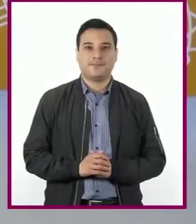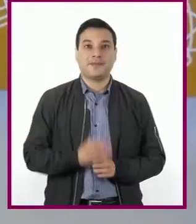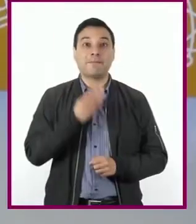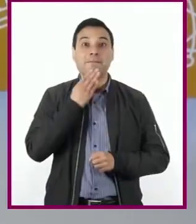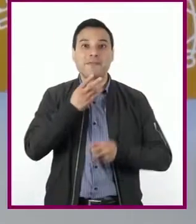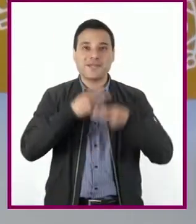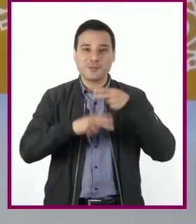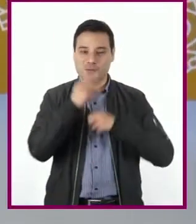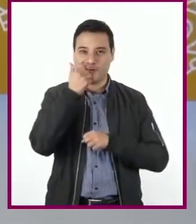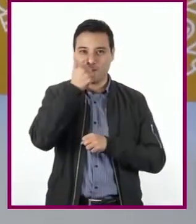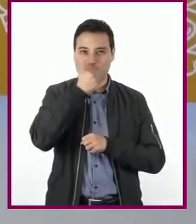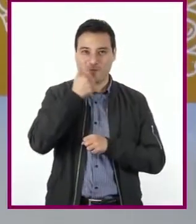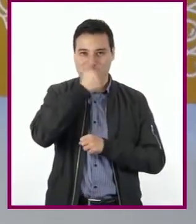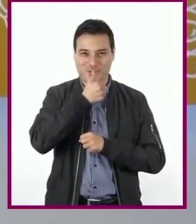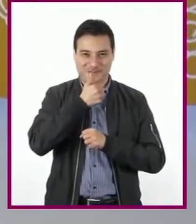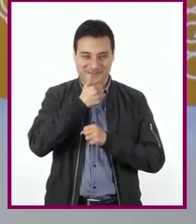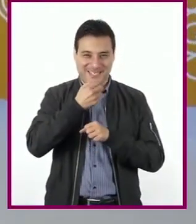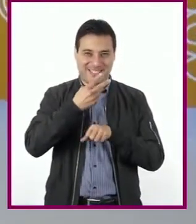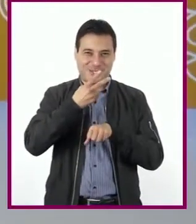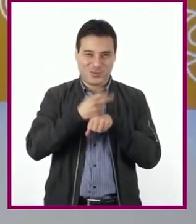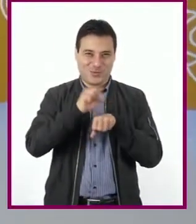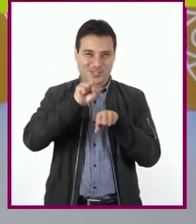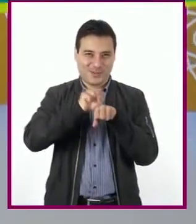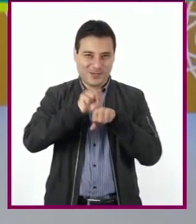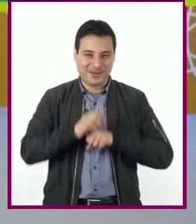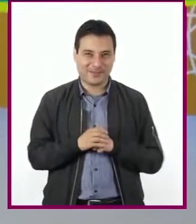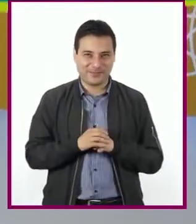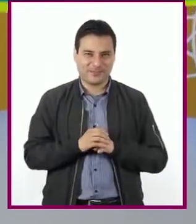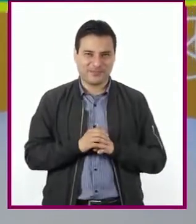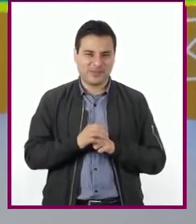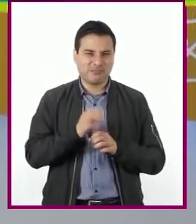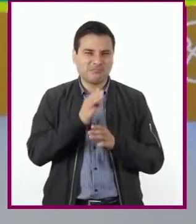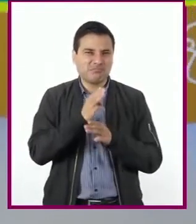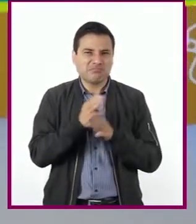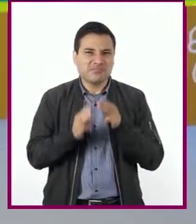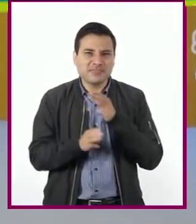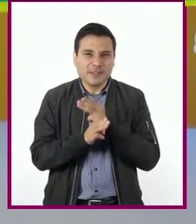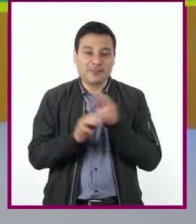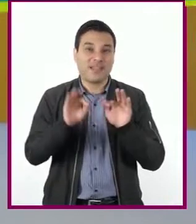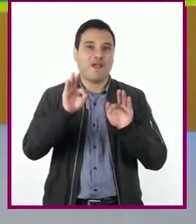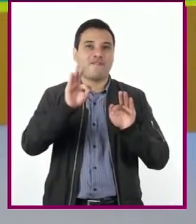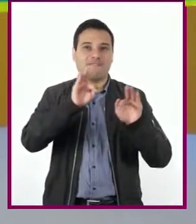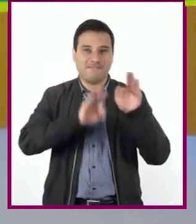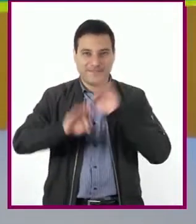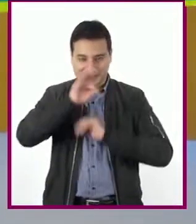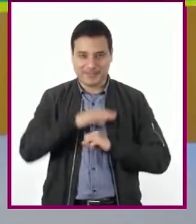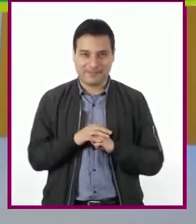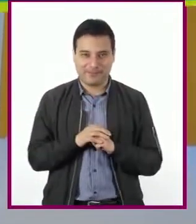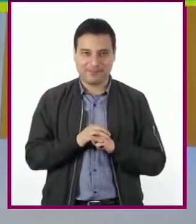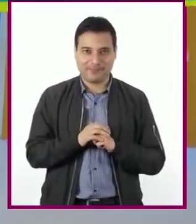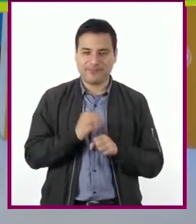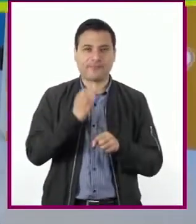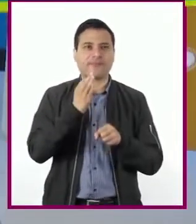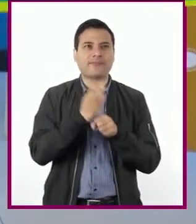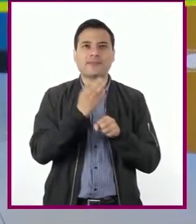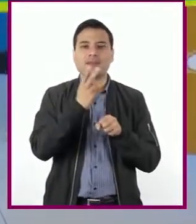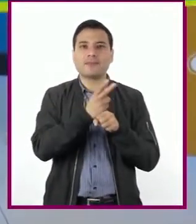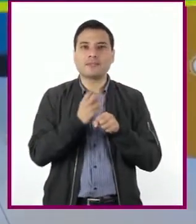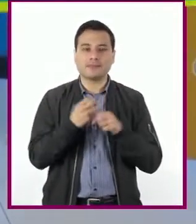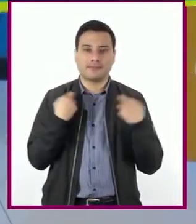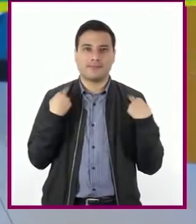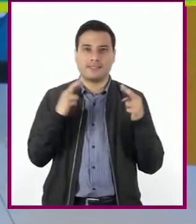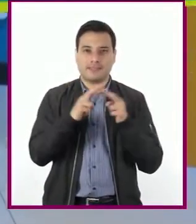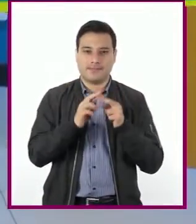Bienvenidas alumnas y alumnos de segundo grado a la asignatura de Ciencias Física. En esta ocasión nos acompaña la profesora